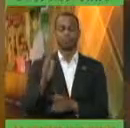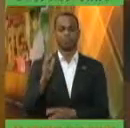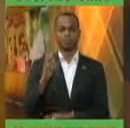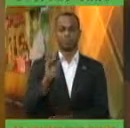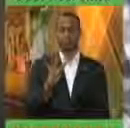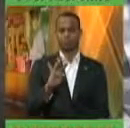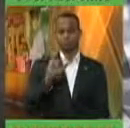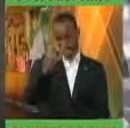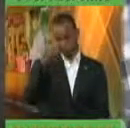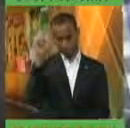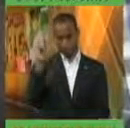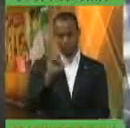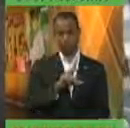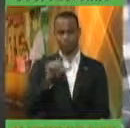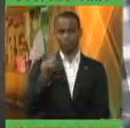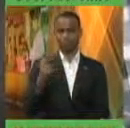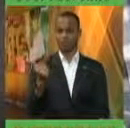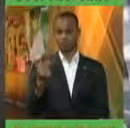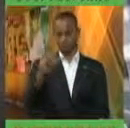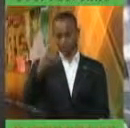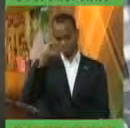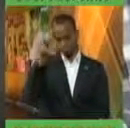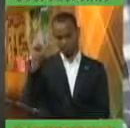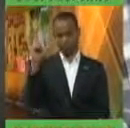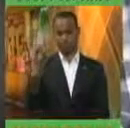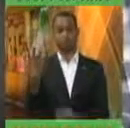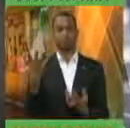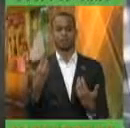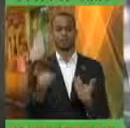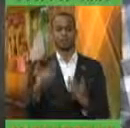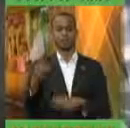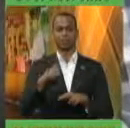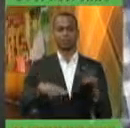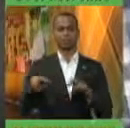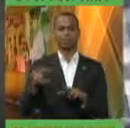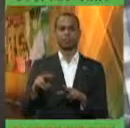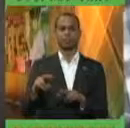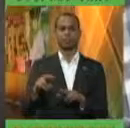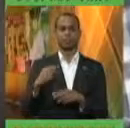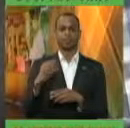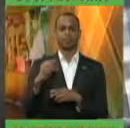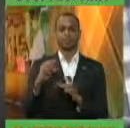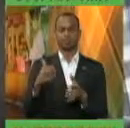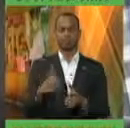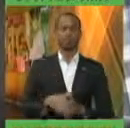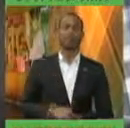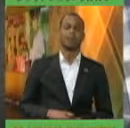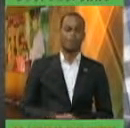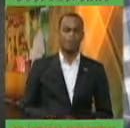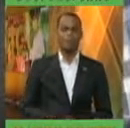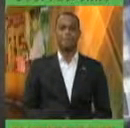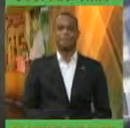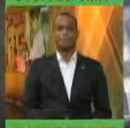el 4 de julio y luego el 13 de julio tenemos ya la visita por parte del jurado